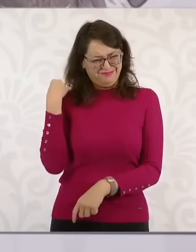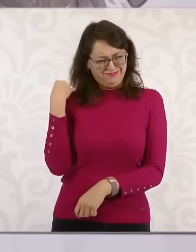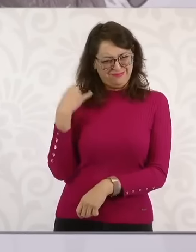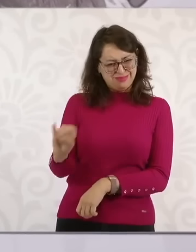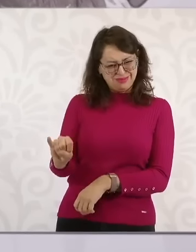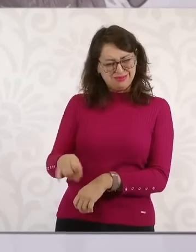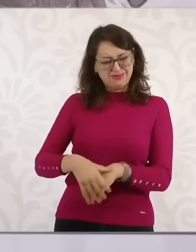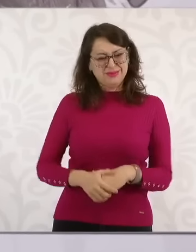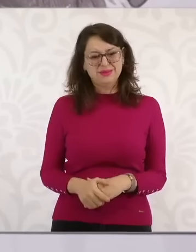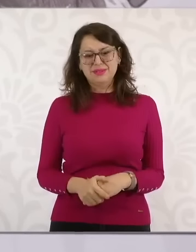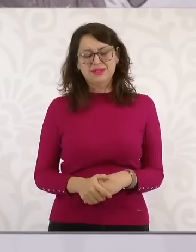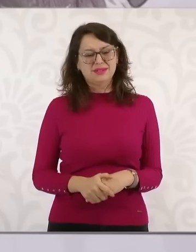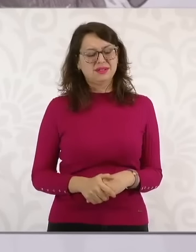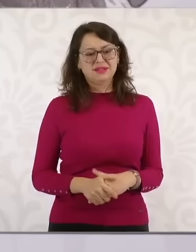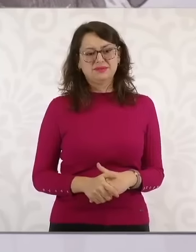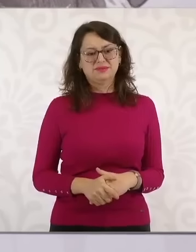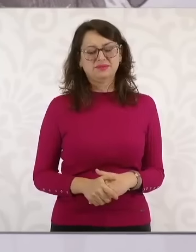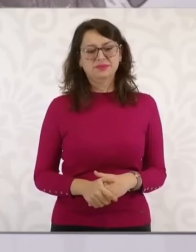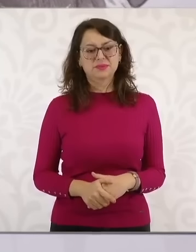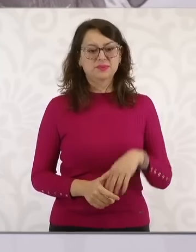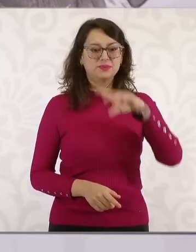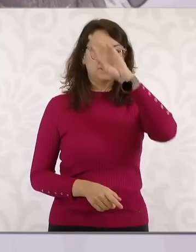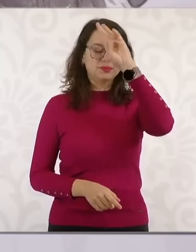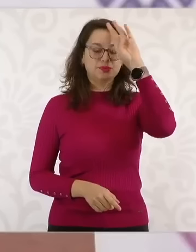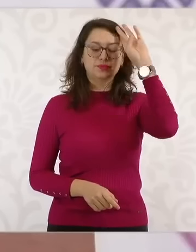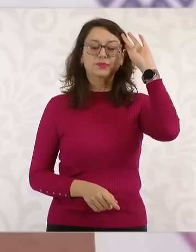como es absurdo esta cosa de que